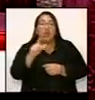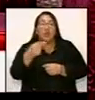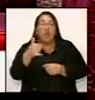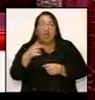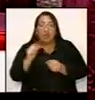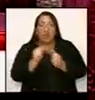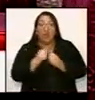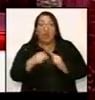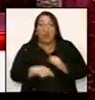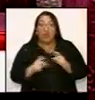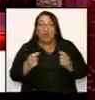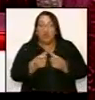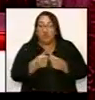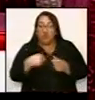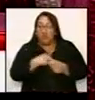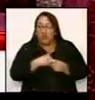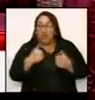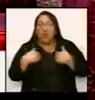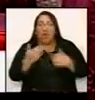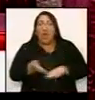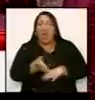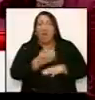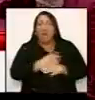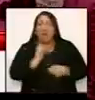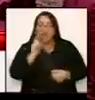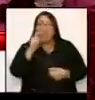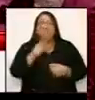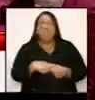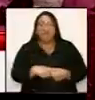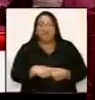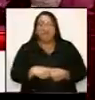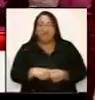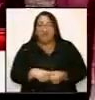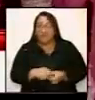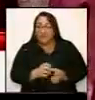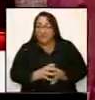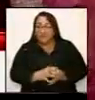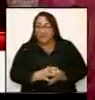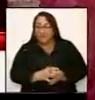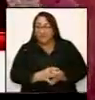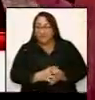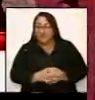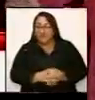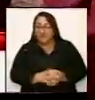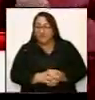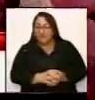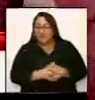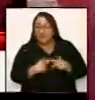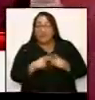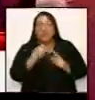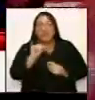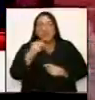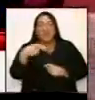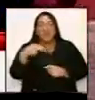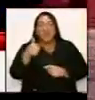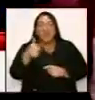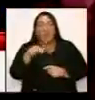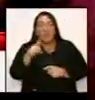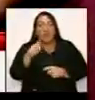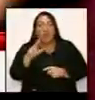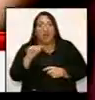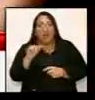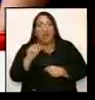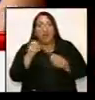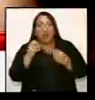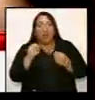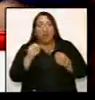Presidente, con esta comisión tuvimos la oportunidad de asistir a la zona de Iñapari casualmente como